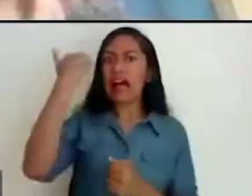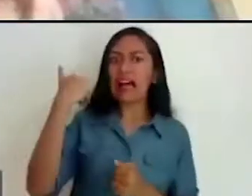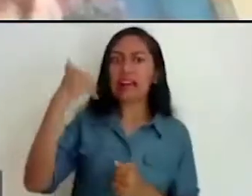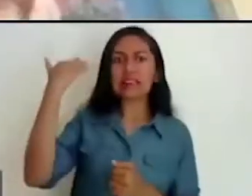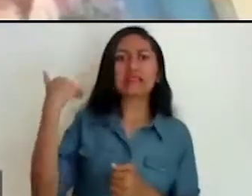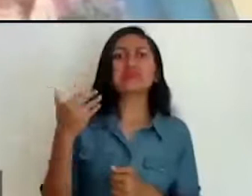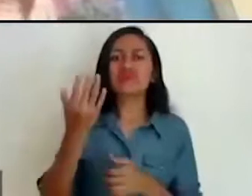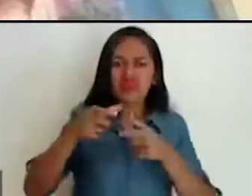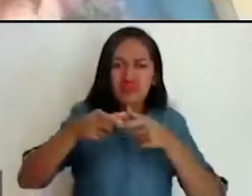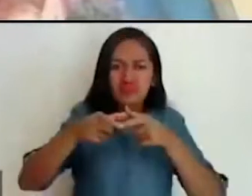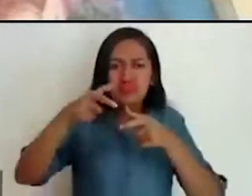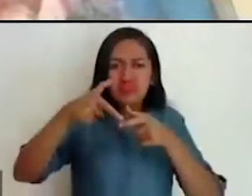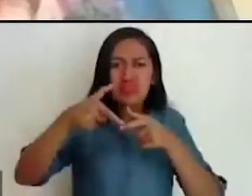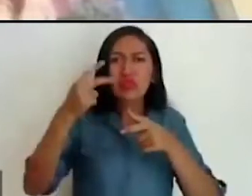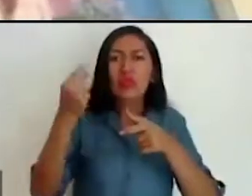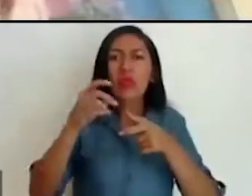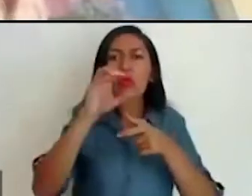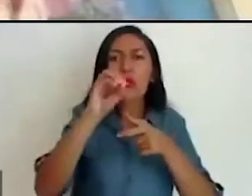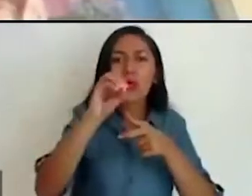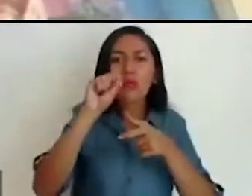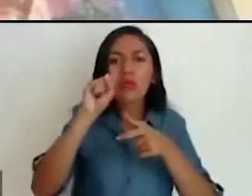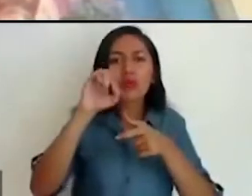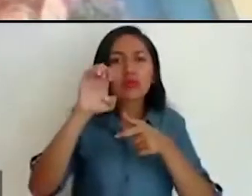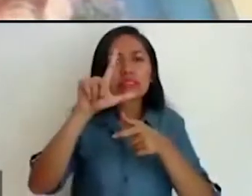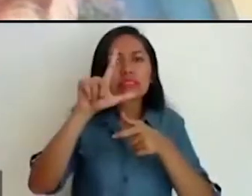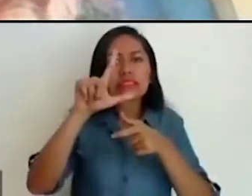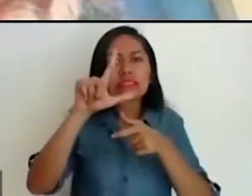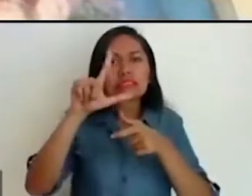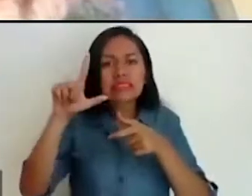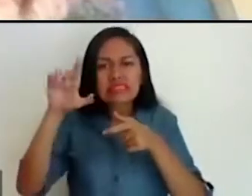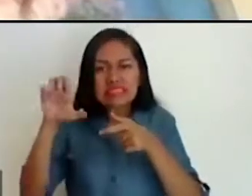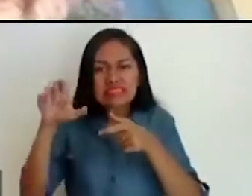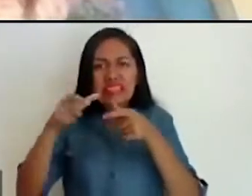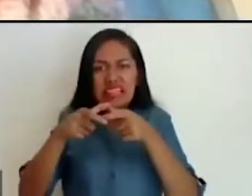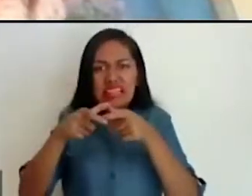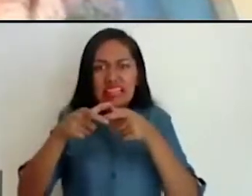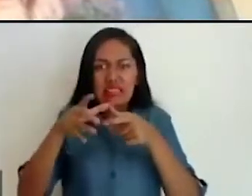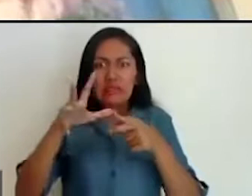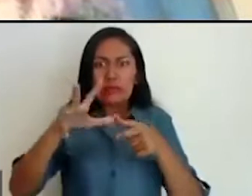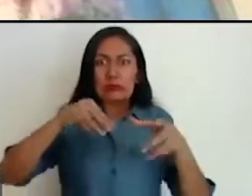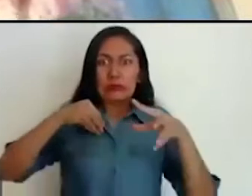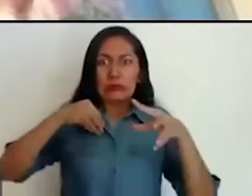medallas conmemorativas venecianas en relación con la peste, y estará con nosotros.